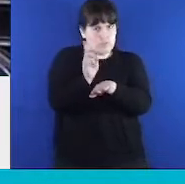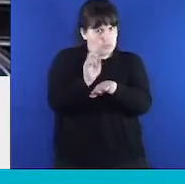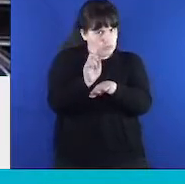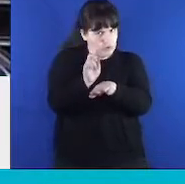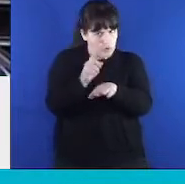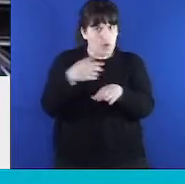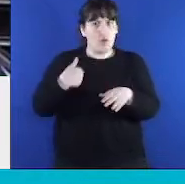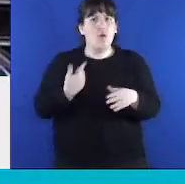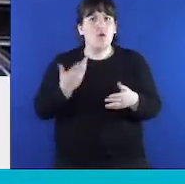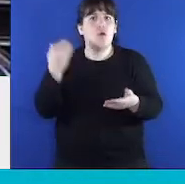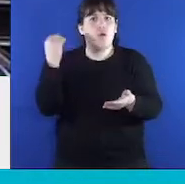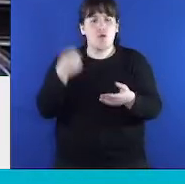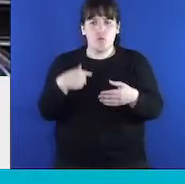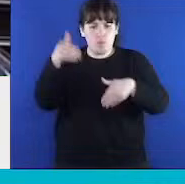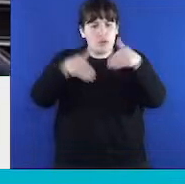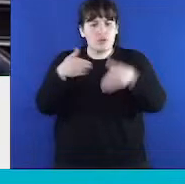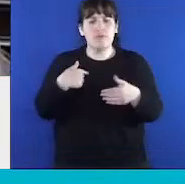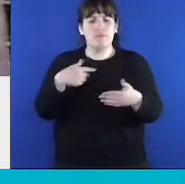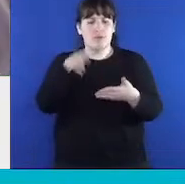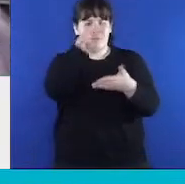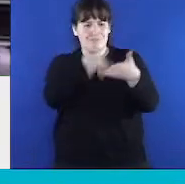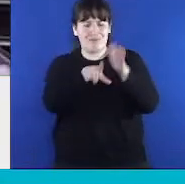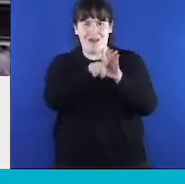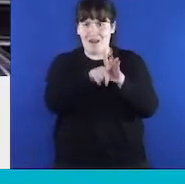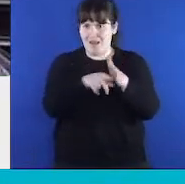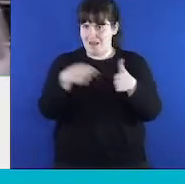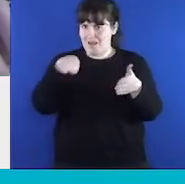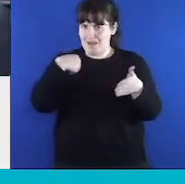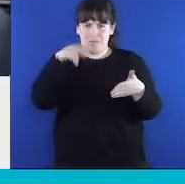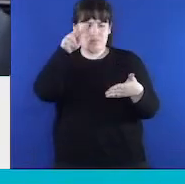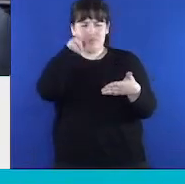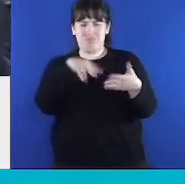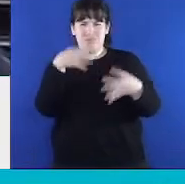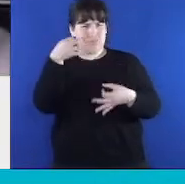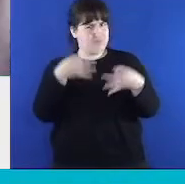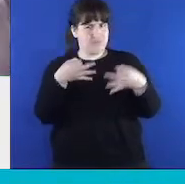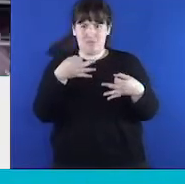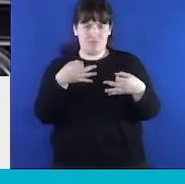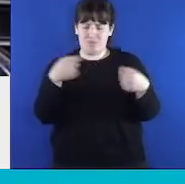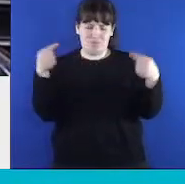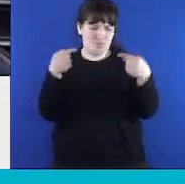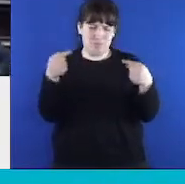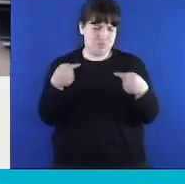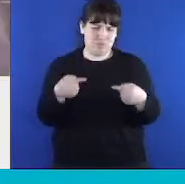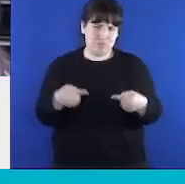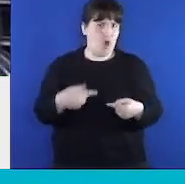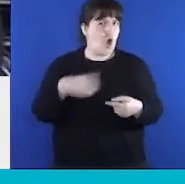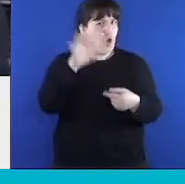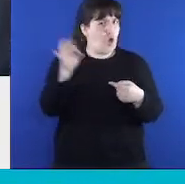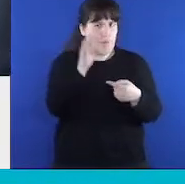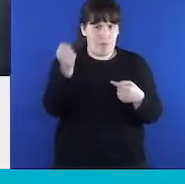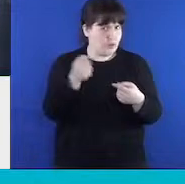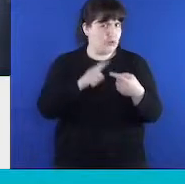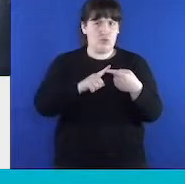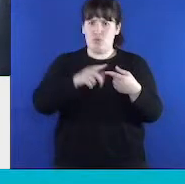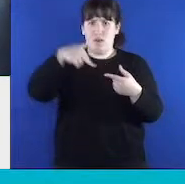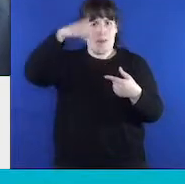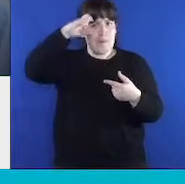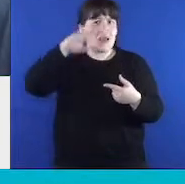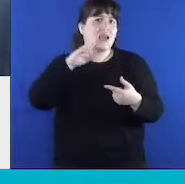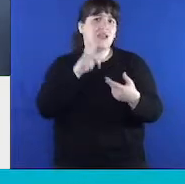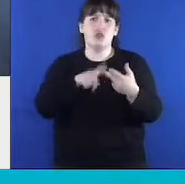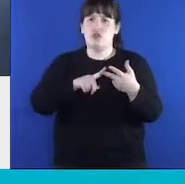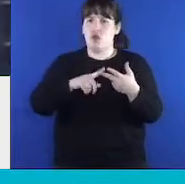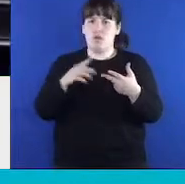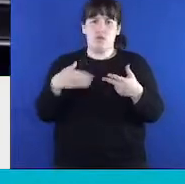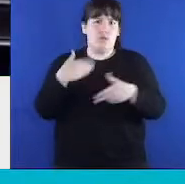ley y creemos que no se dan ninguna de las condiciones ni de oportunidad, ni de mérito, ni de conveniencia.